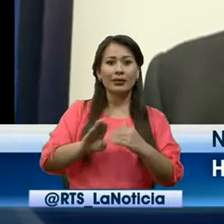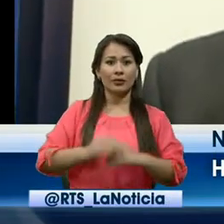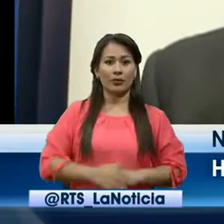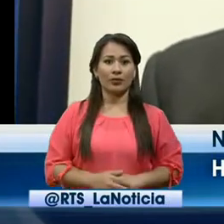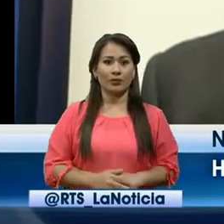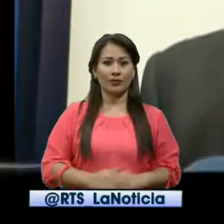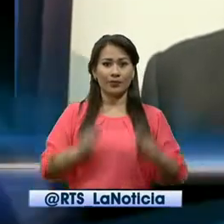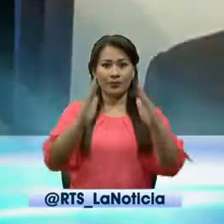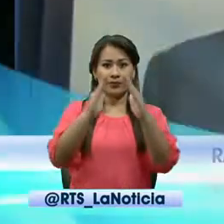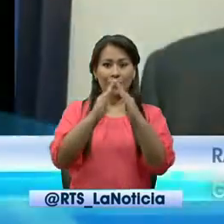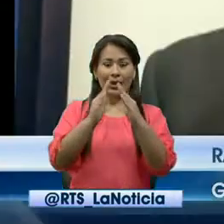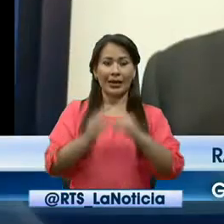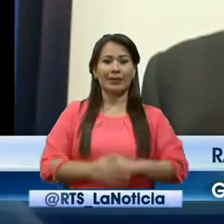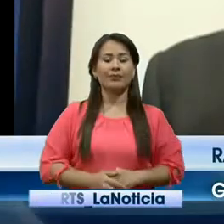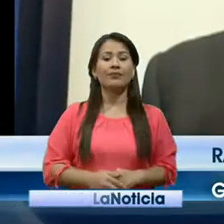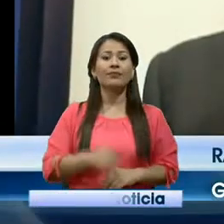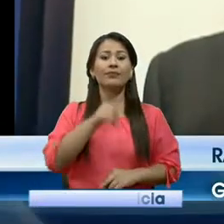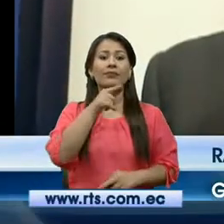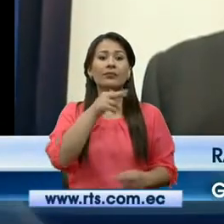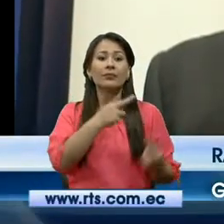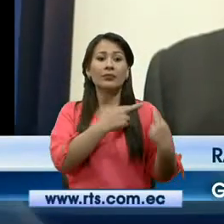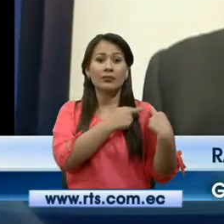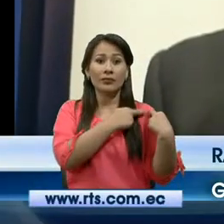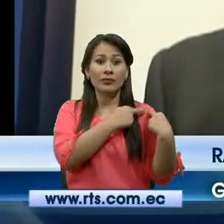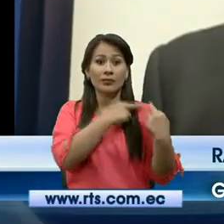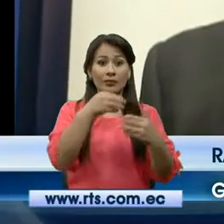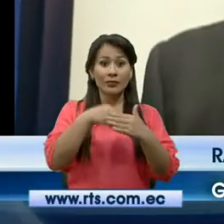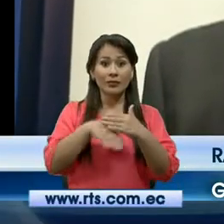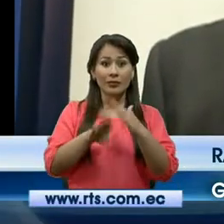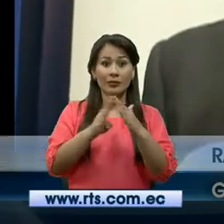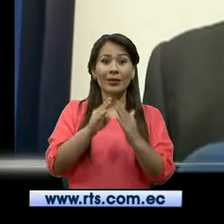instalaciones, que son de competencia y responsabilidad de